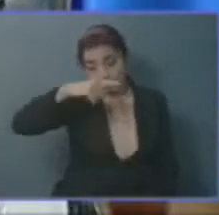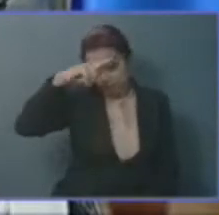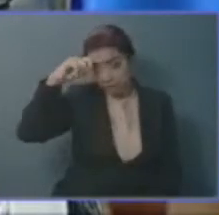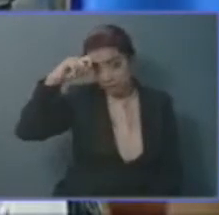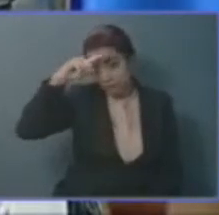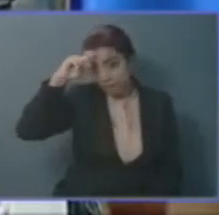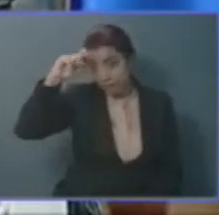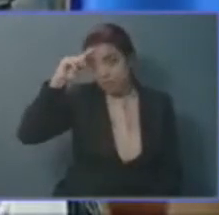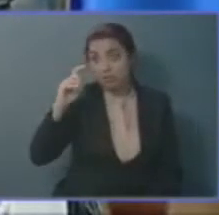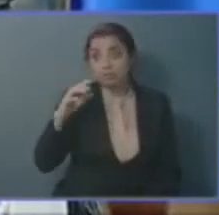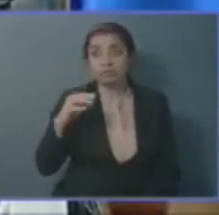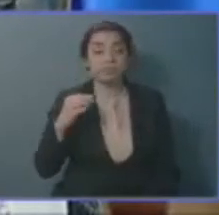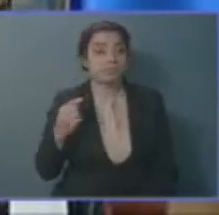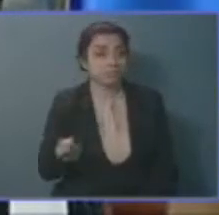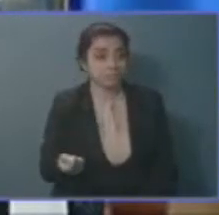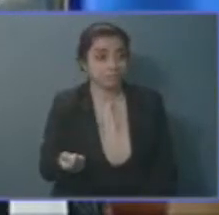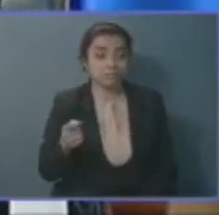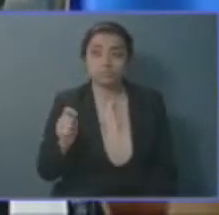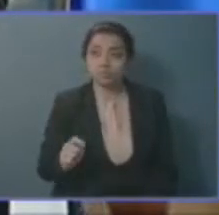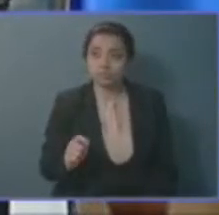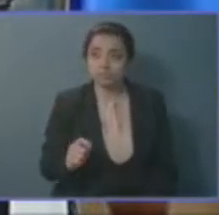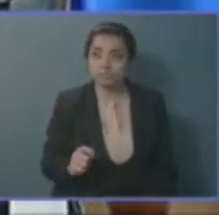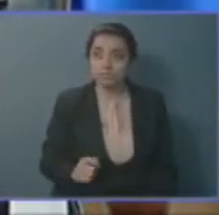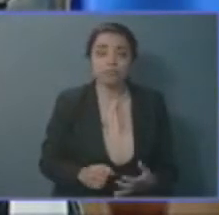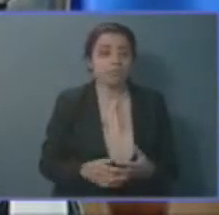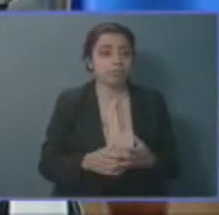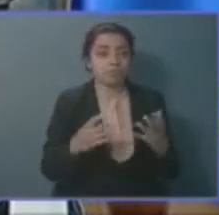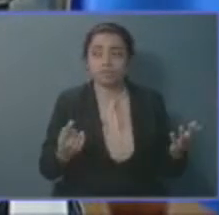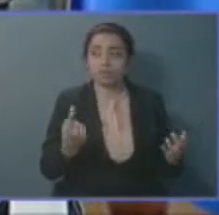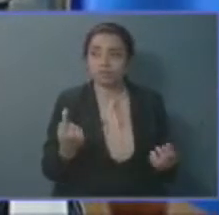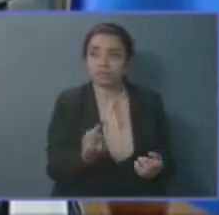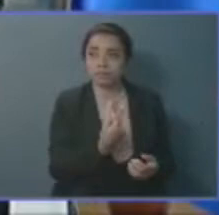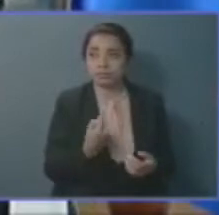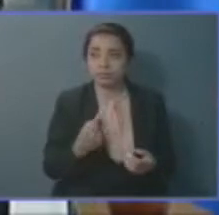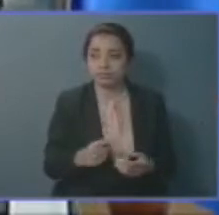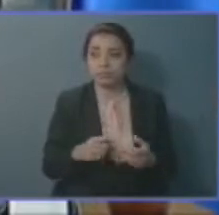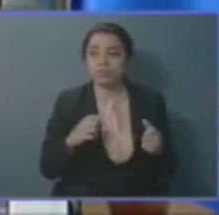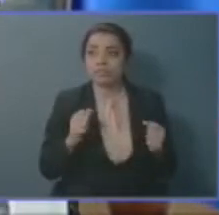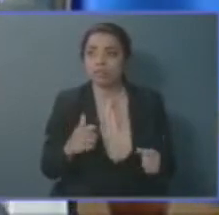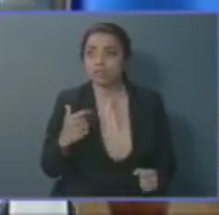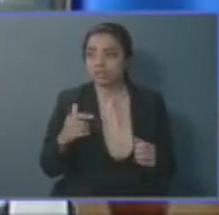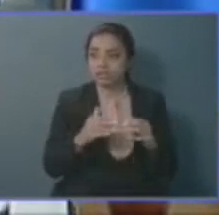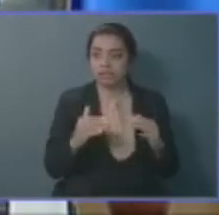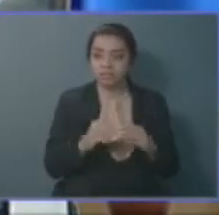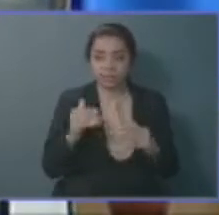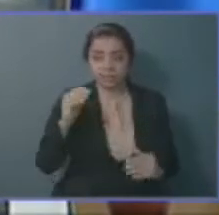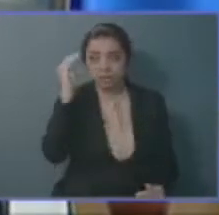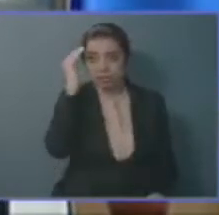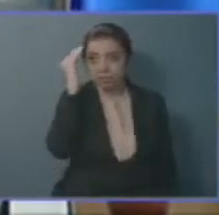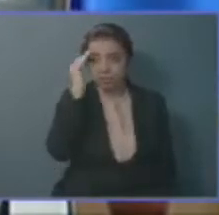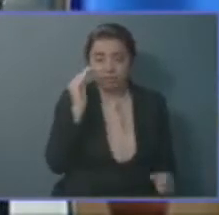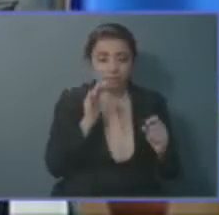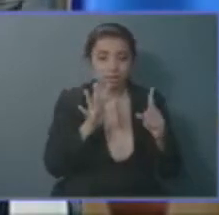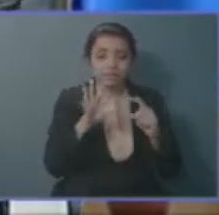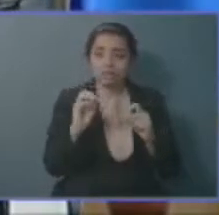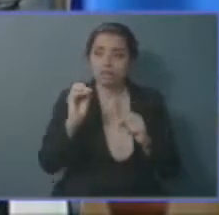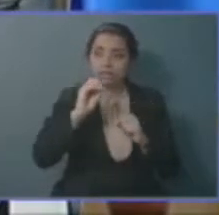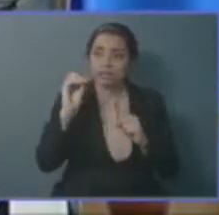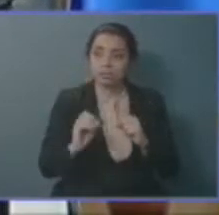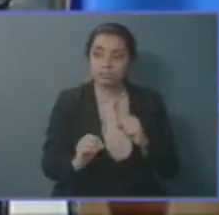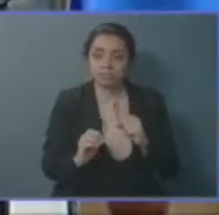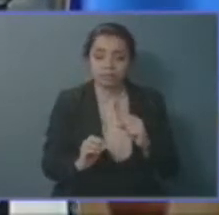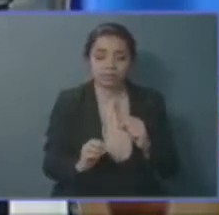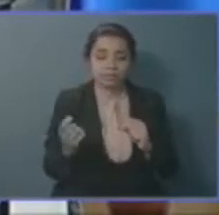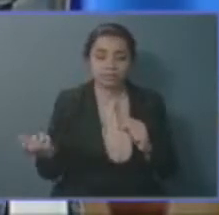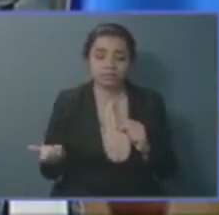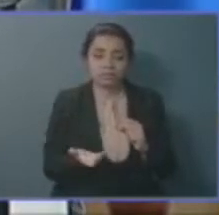comer, vayan y se contagien. Todos además sabemos que el 60%, si no un tantito